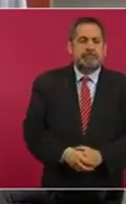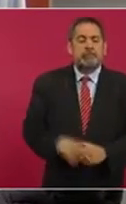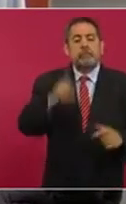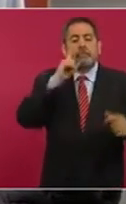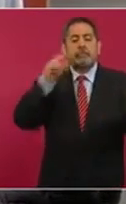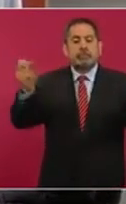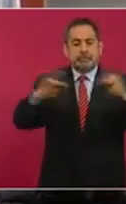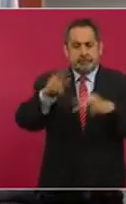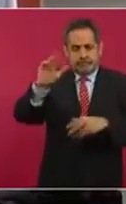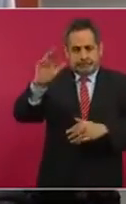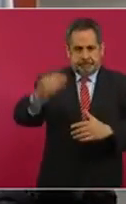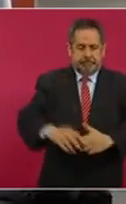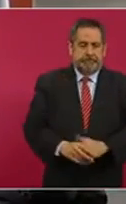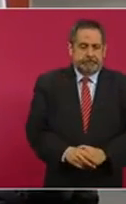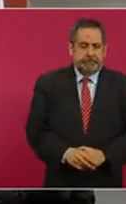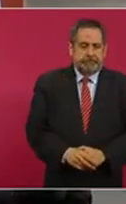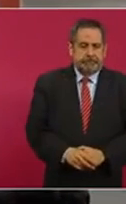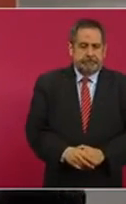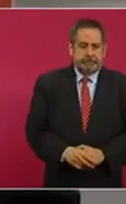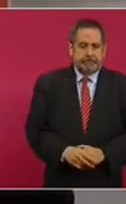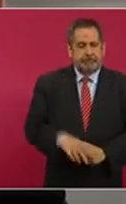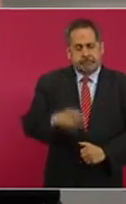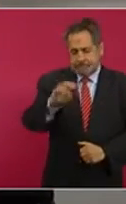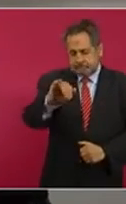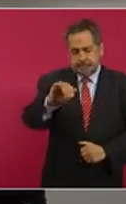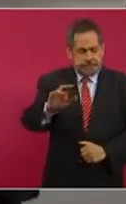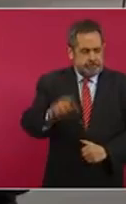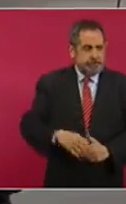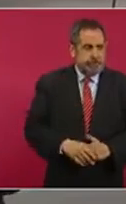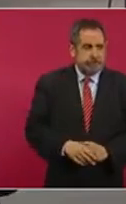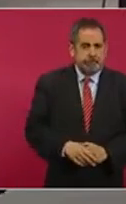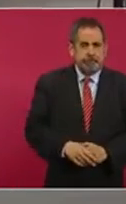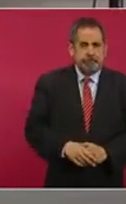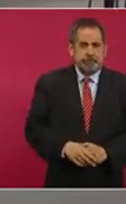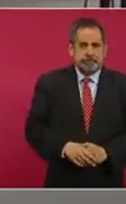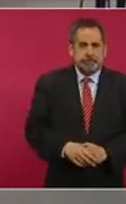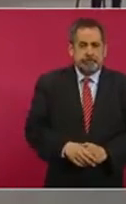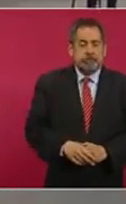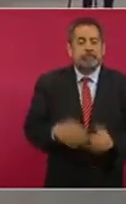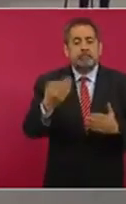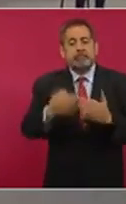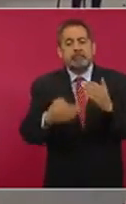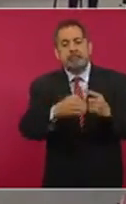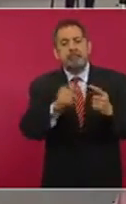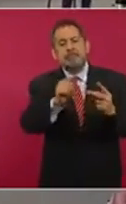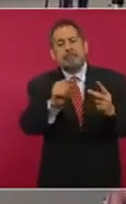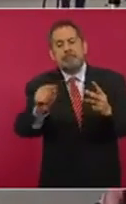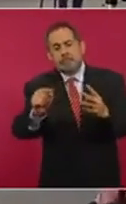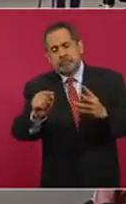Nos vemos mañana. Sí, los que quedaron pendientes.